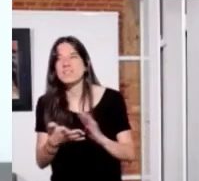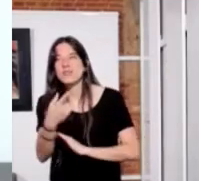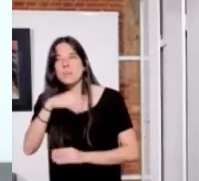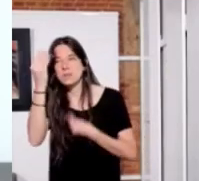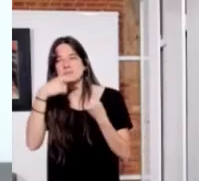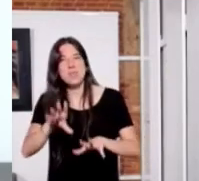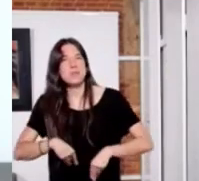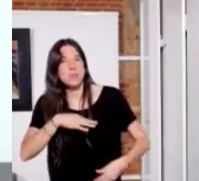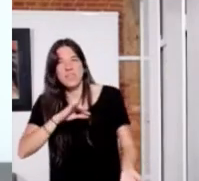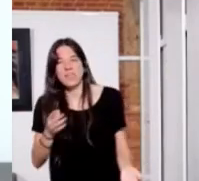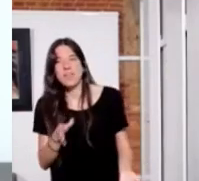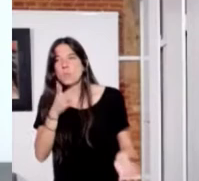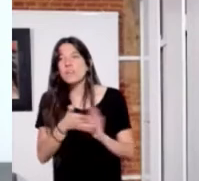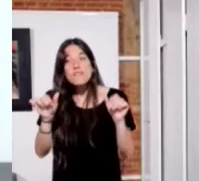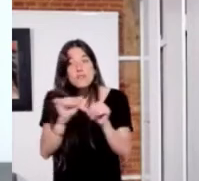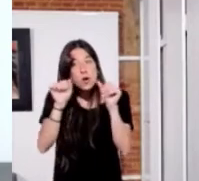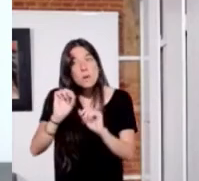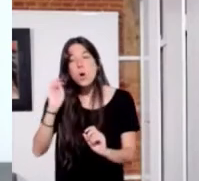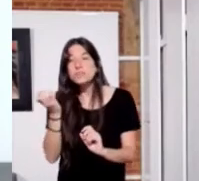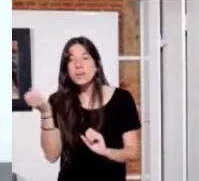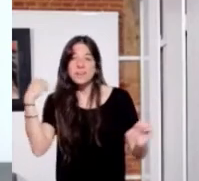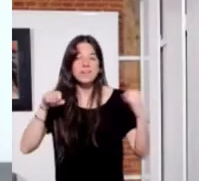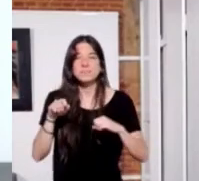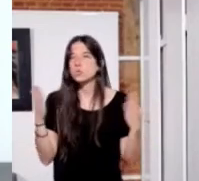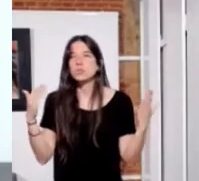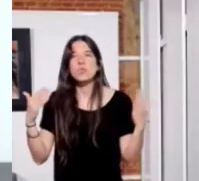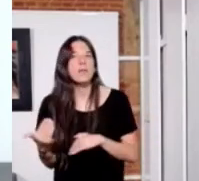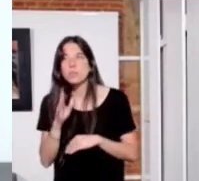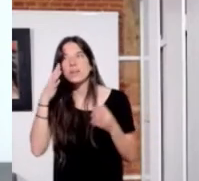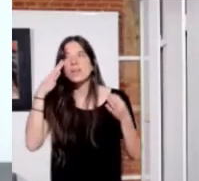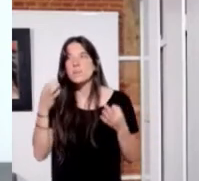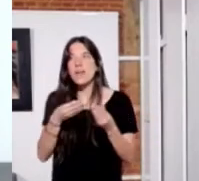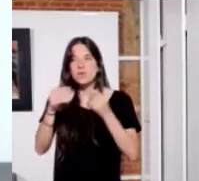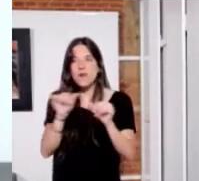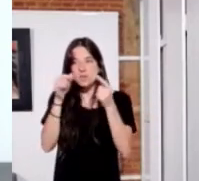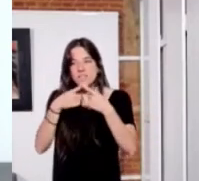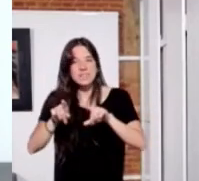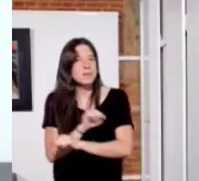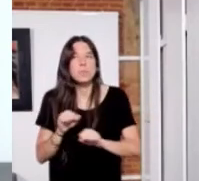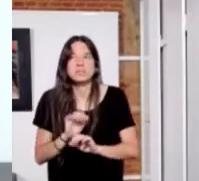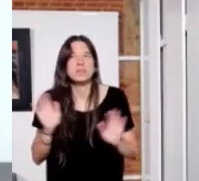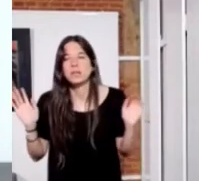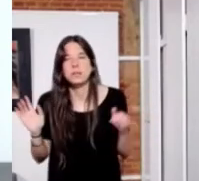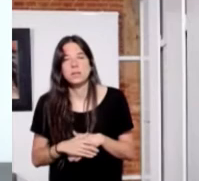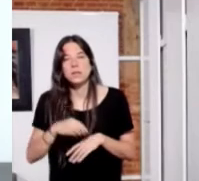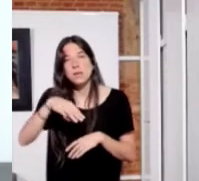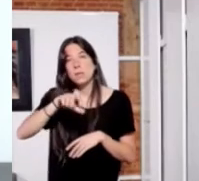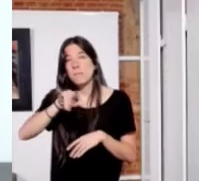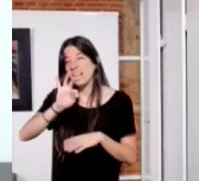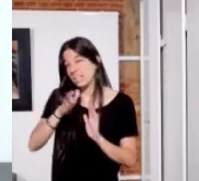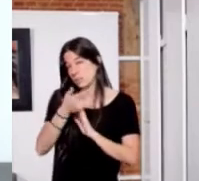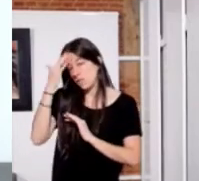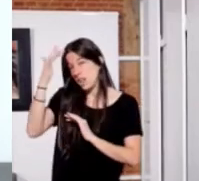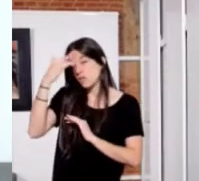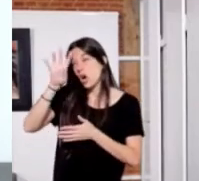aceptable, porque no hay otra forma de hacer, porque no es posible hacer otra cosa. Mèlitx, un filósofo